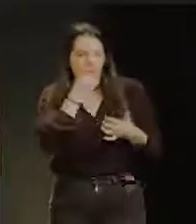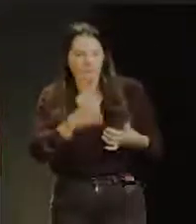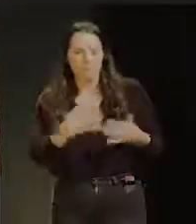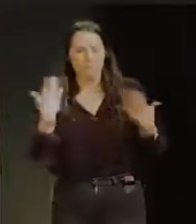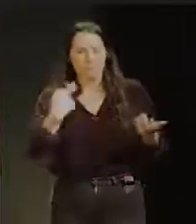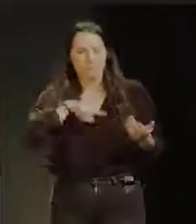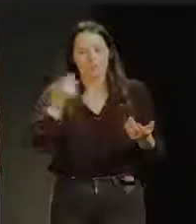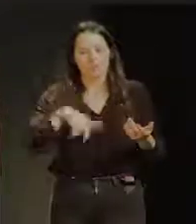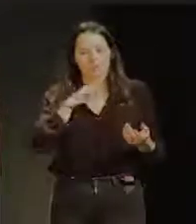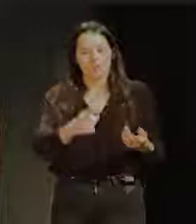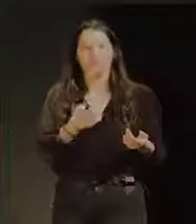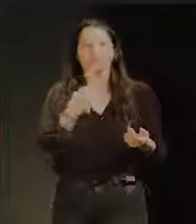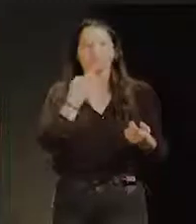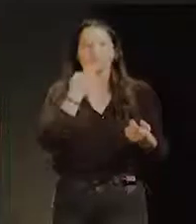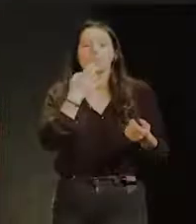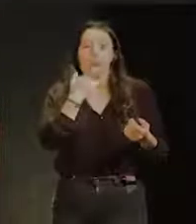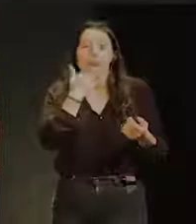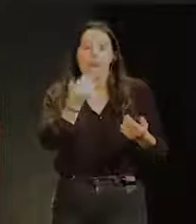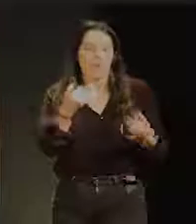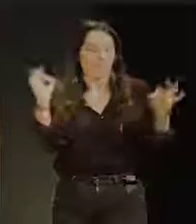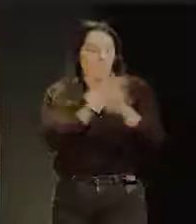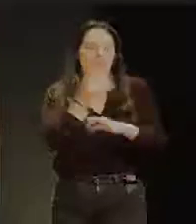lo decimos también, y si algo falla, pues también.